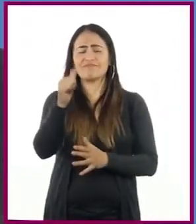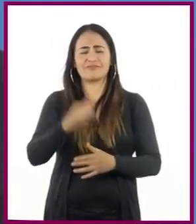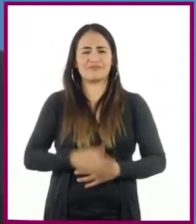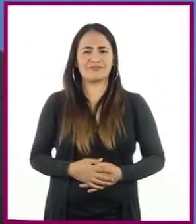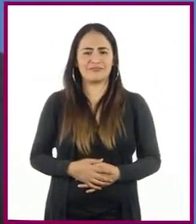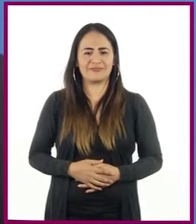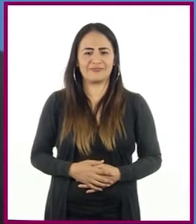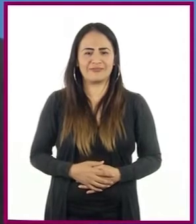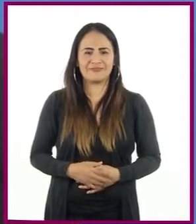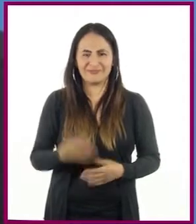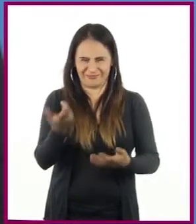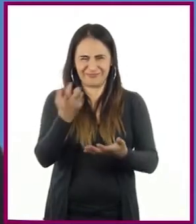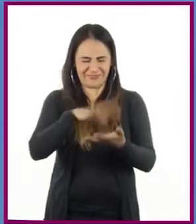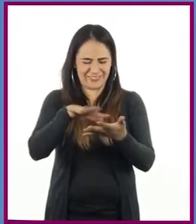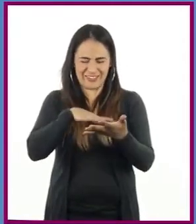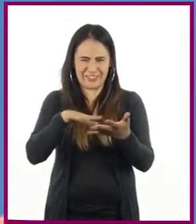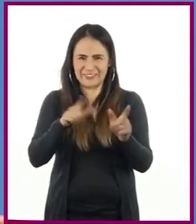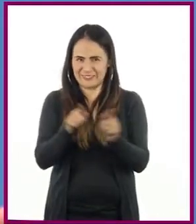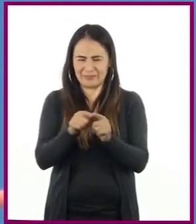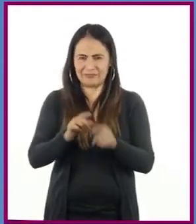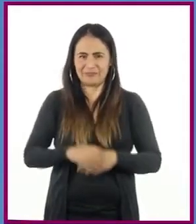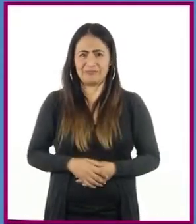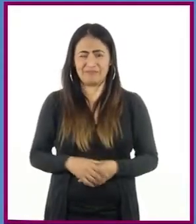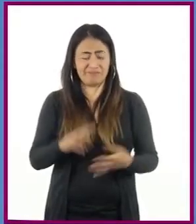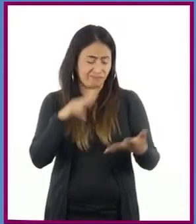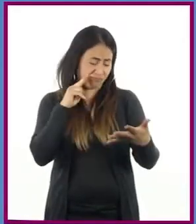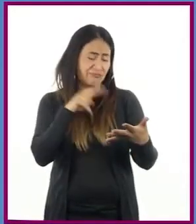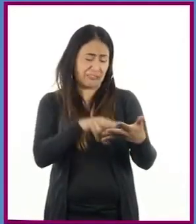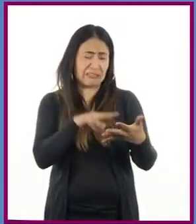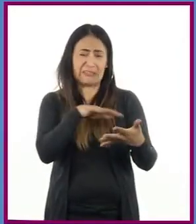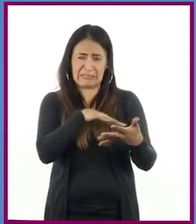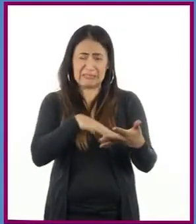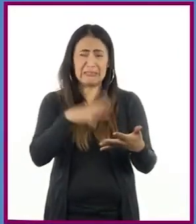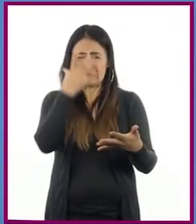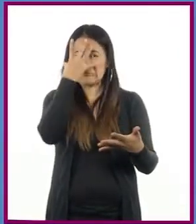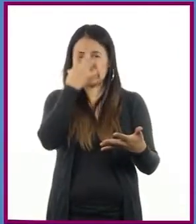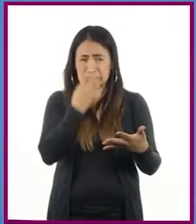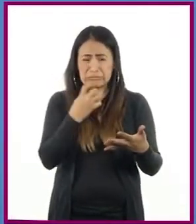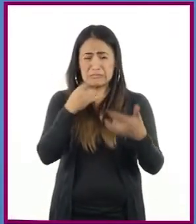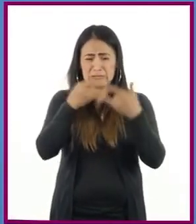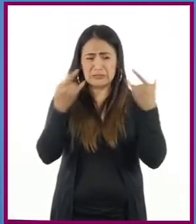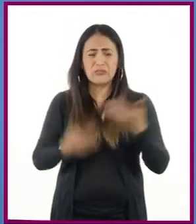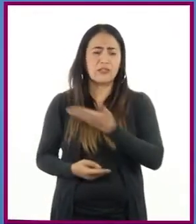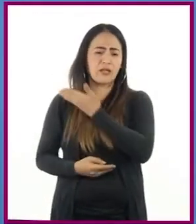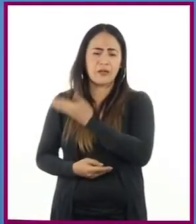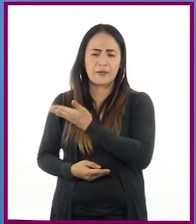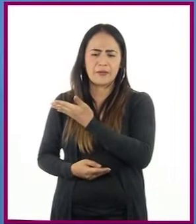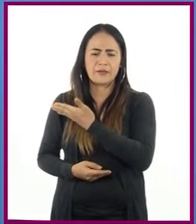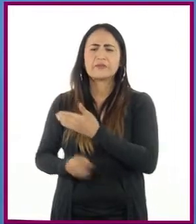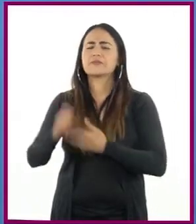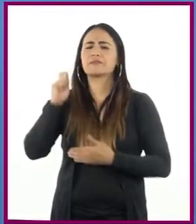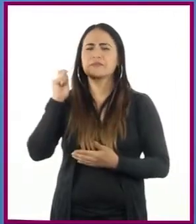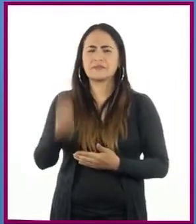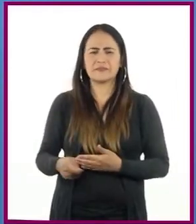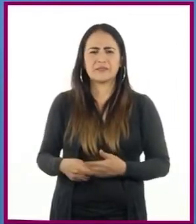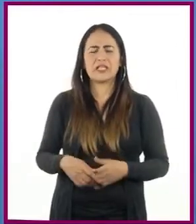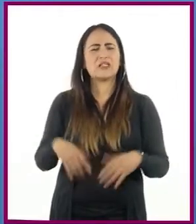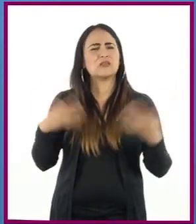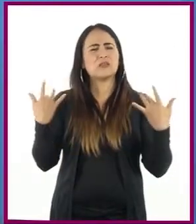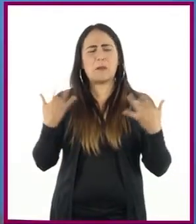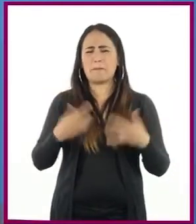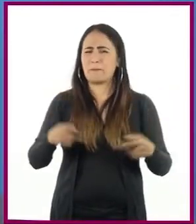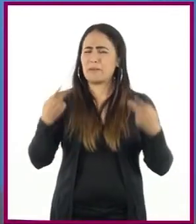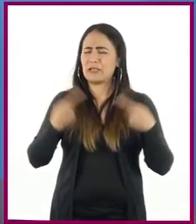Hasta aquí la lectura. Triste, ¿verdad? La guerra de Vietnam ocasionó un profundo dolor en